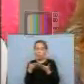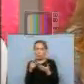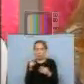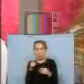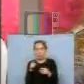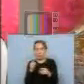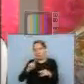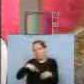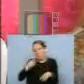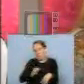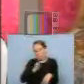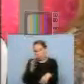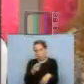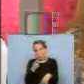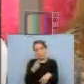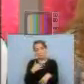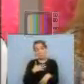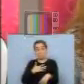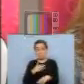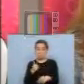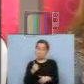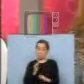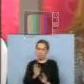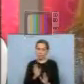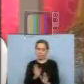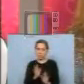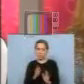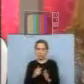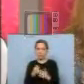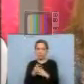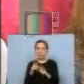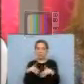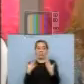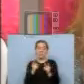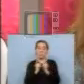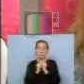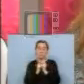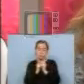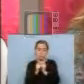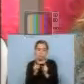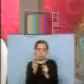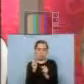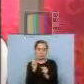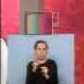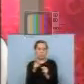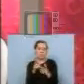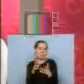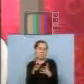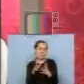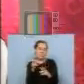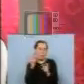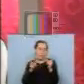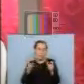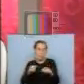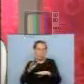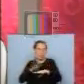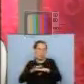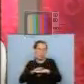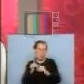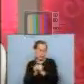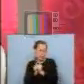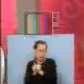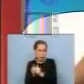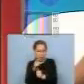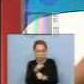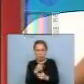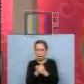un poco la idea. Bueno, después siguió avanzando Jorge Brunelli, que es mi manager, con todas las negociaciones que los pedidos que yo hice para poder